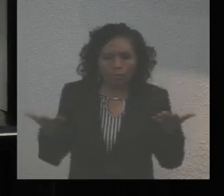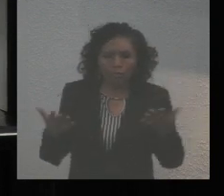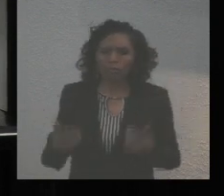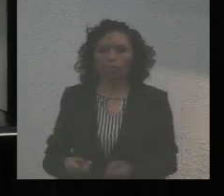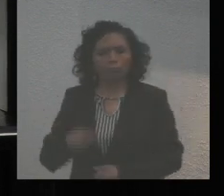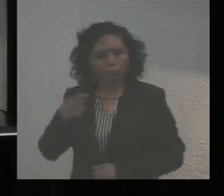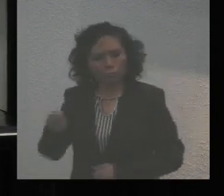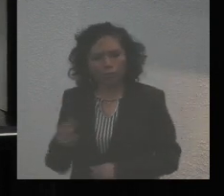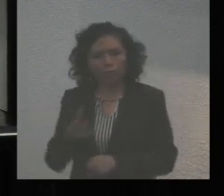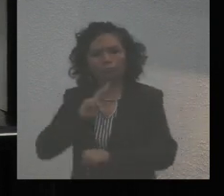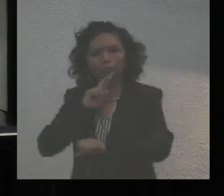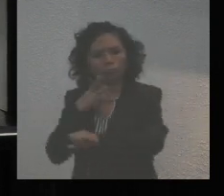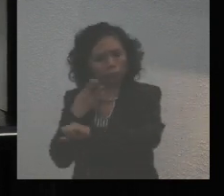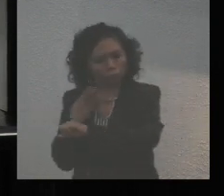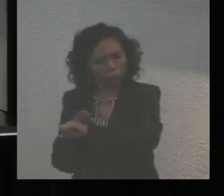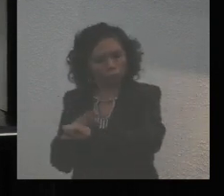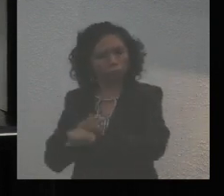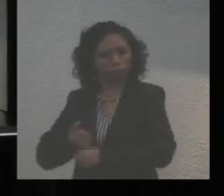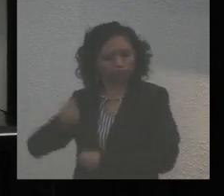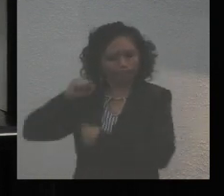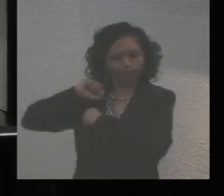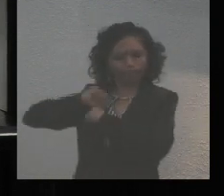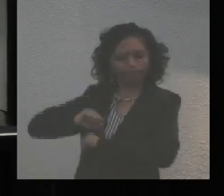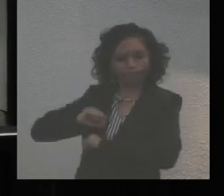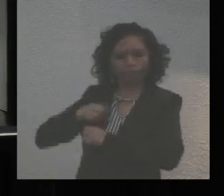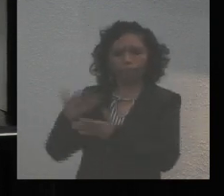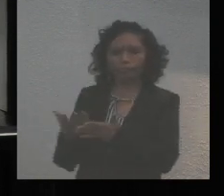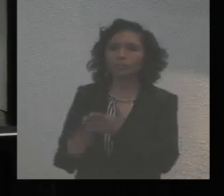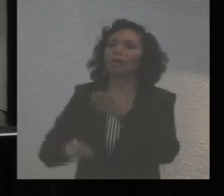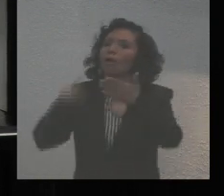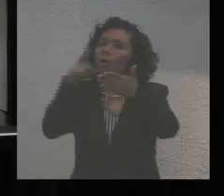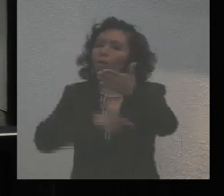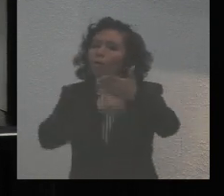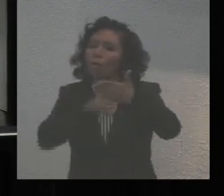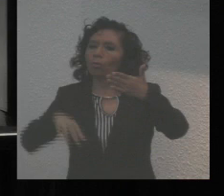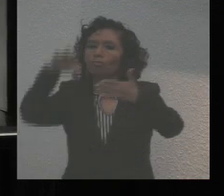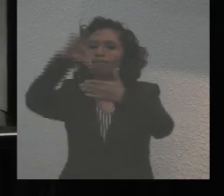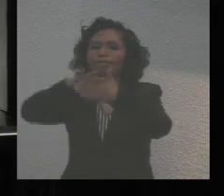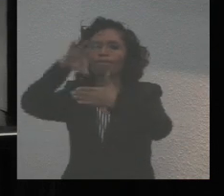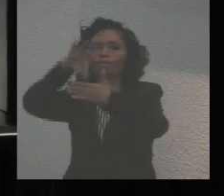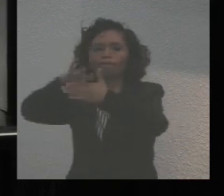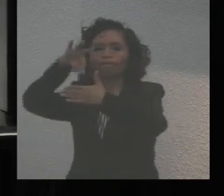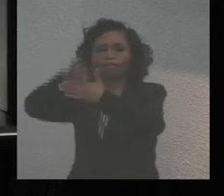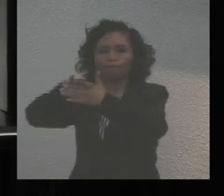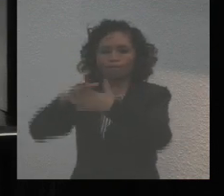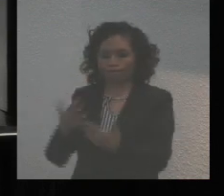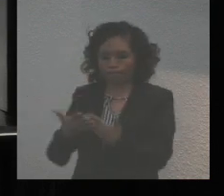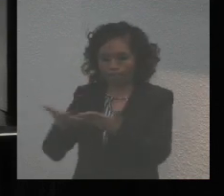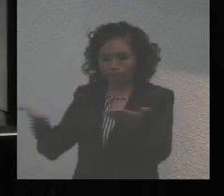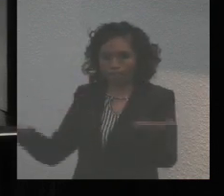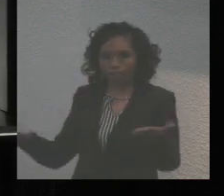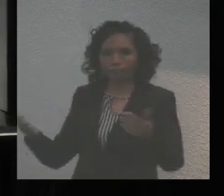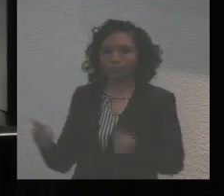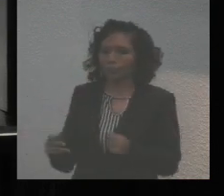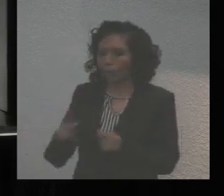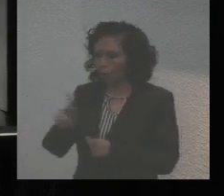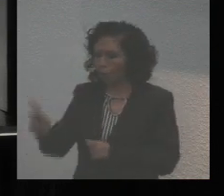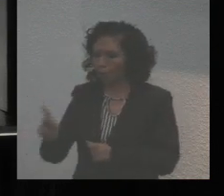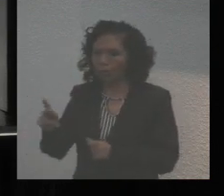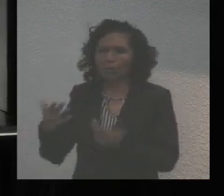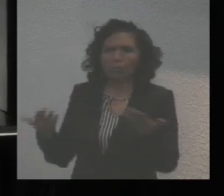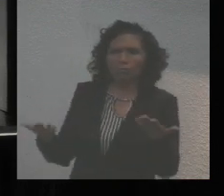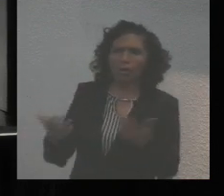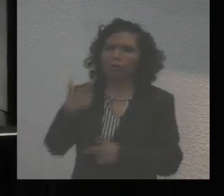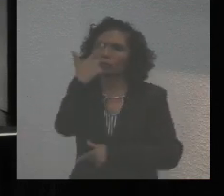posesión de sus cargos, convocando a elecciones para integrar las legislaturas constituyentes locales a más tardar